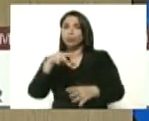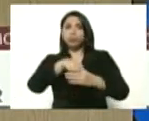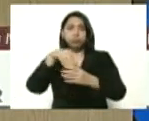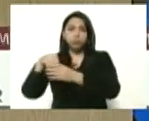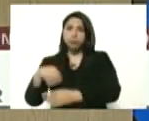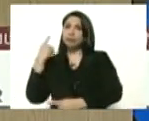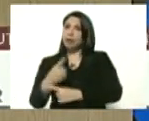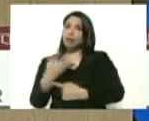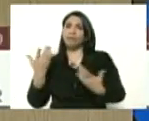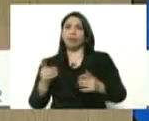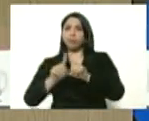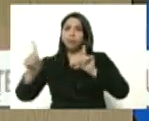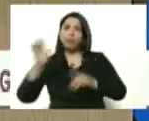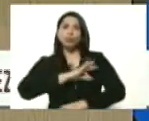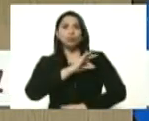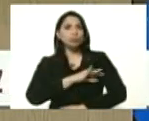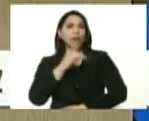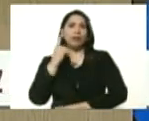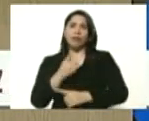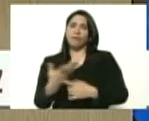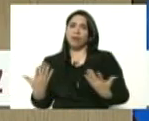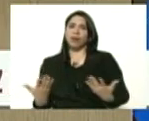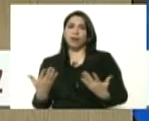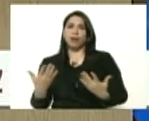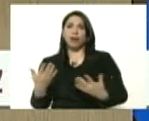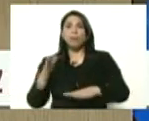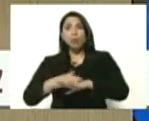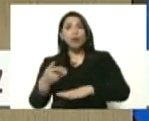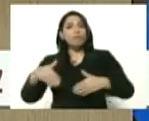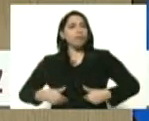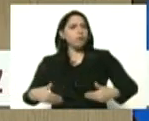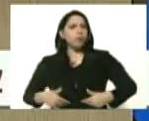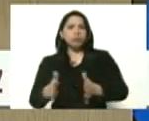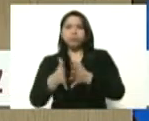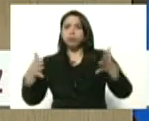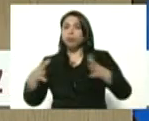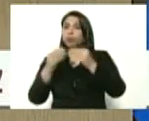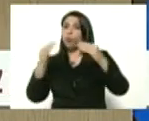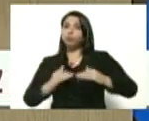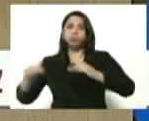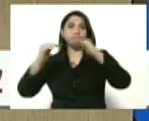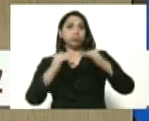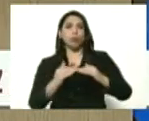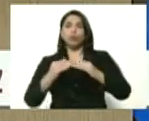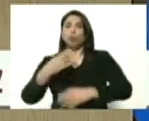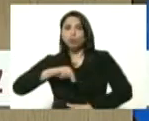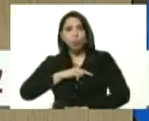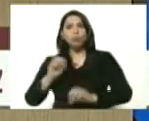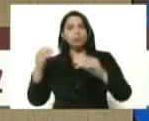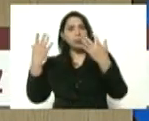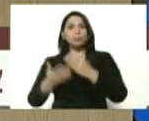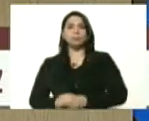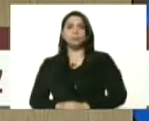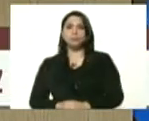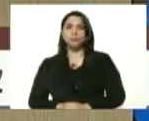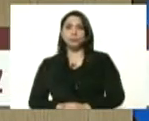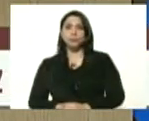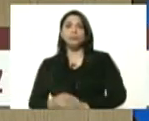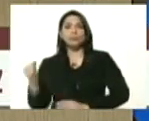cuarentena, al distanciamiento social. Ha sido un esfuerzo de todas y de todos, y lo estamos logrando.